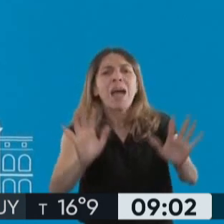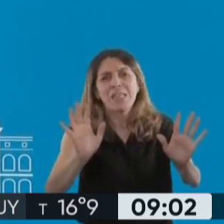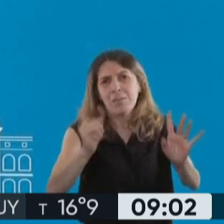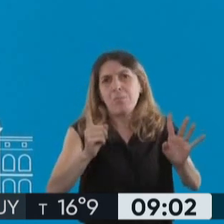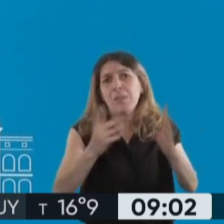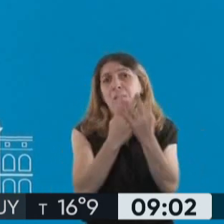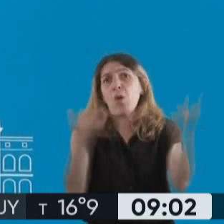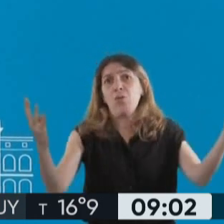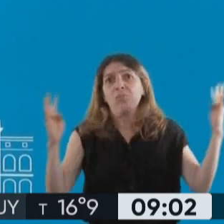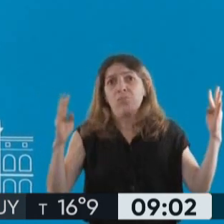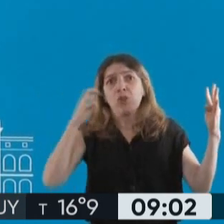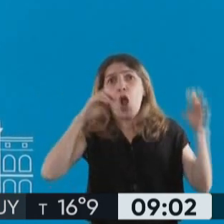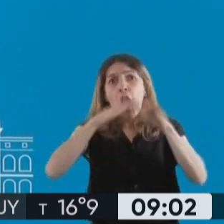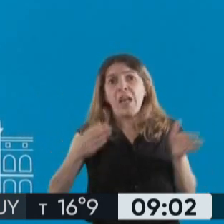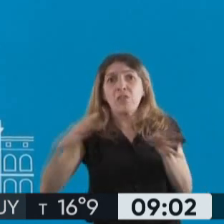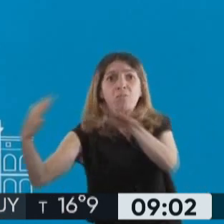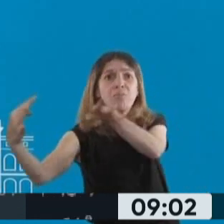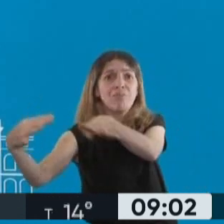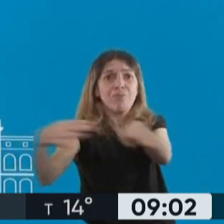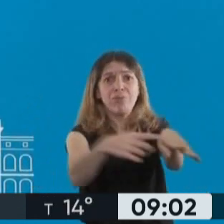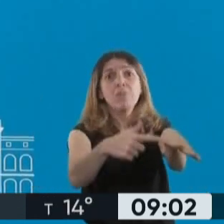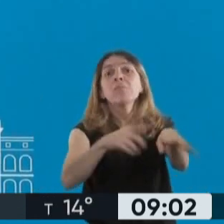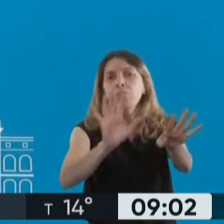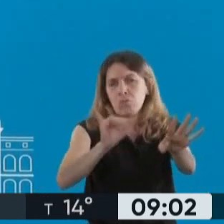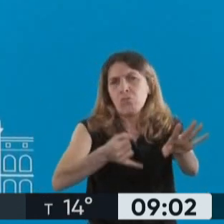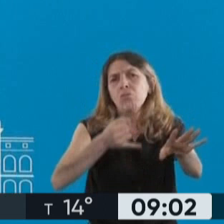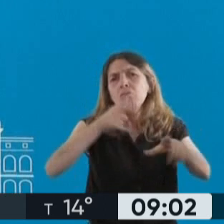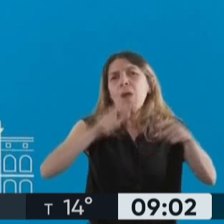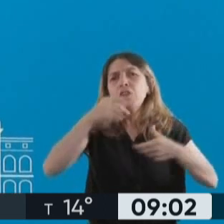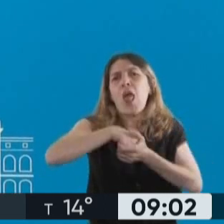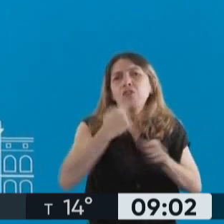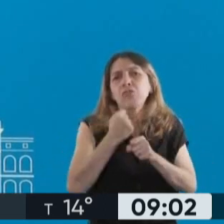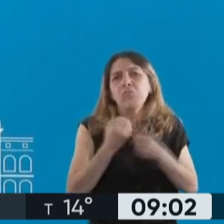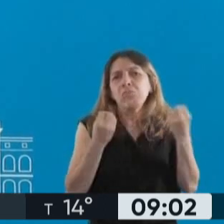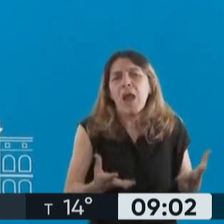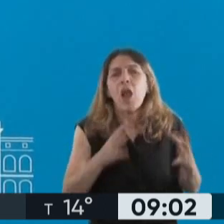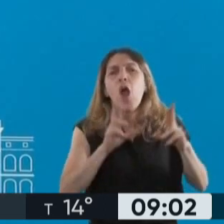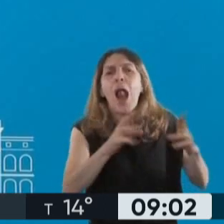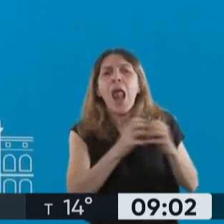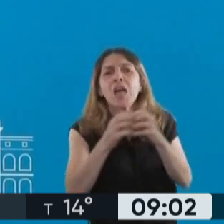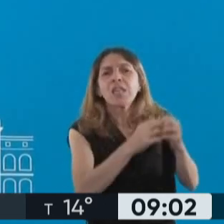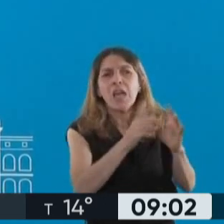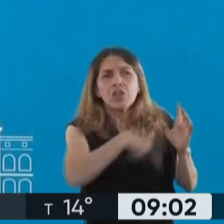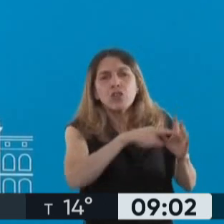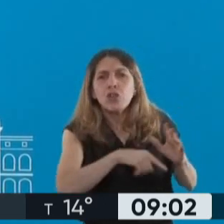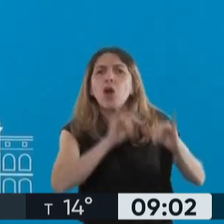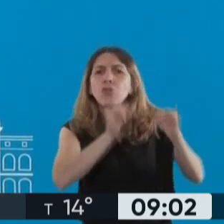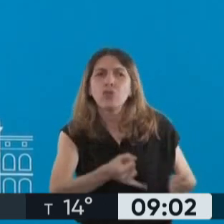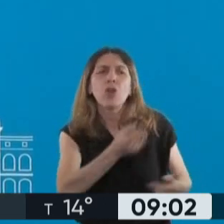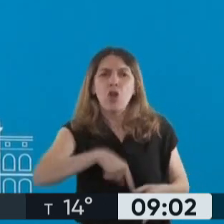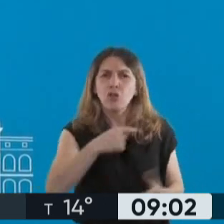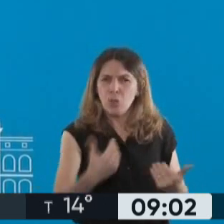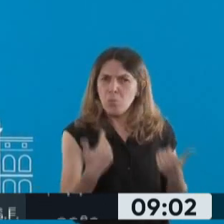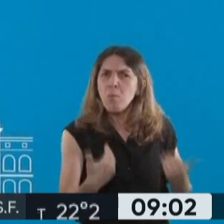edificio del Congreso y quienes están trabajando allí, llevando adelante sus actividades y que tengamos una sesión que demuestre una vez más que somos